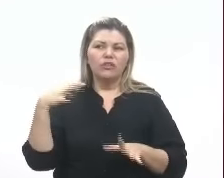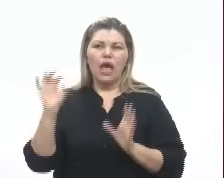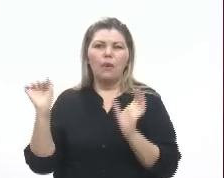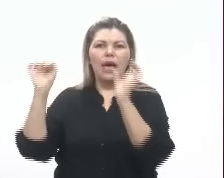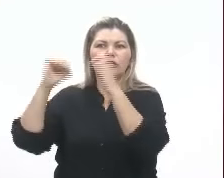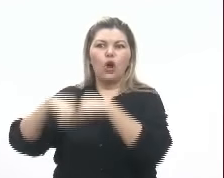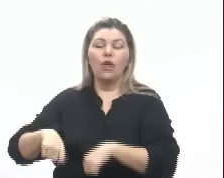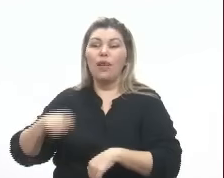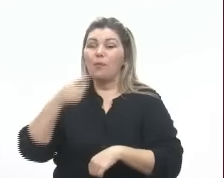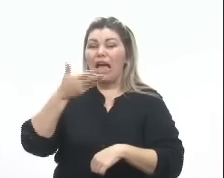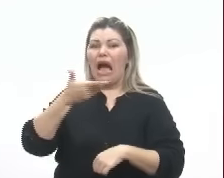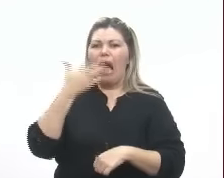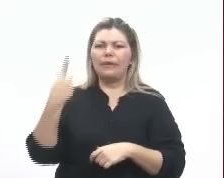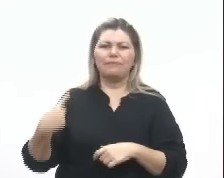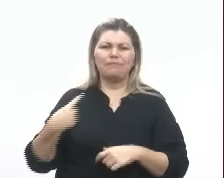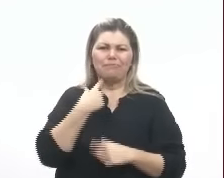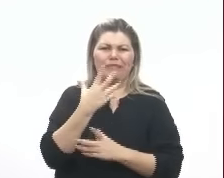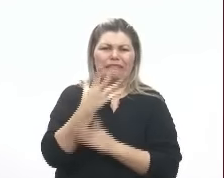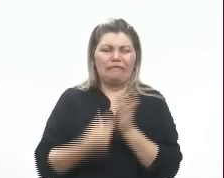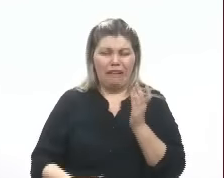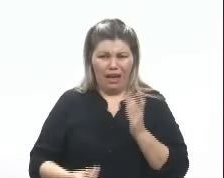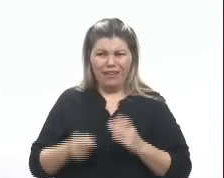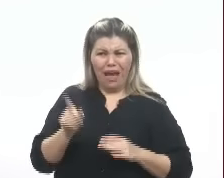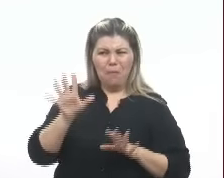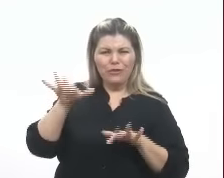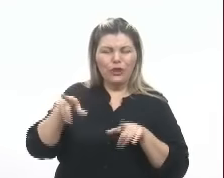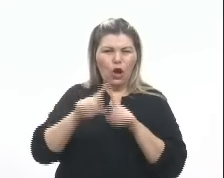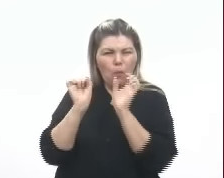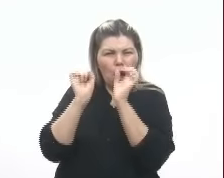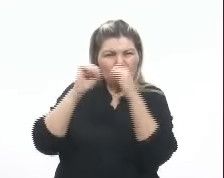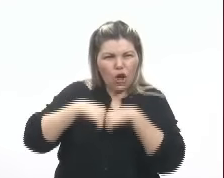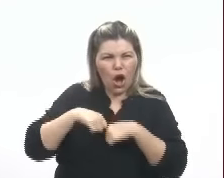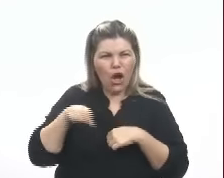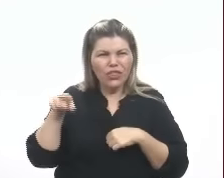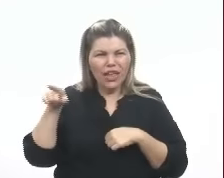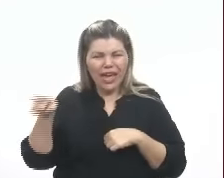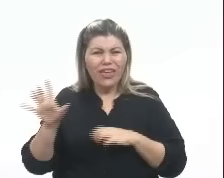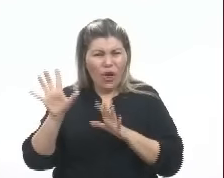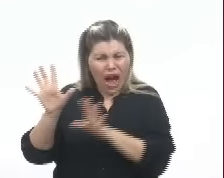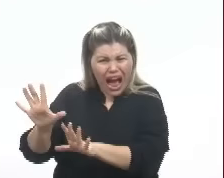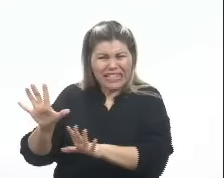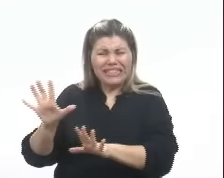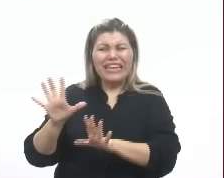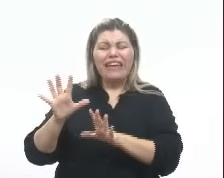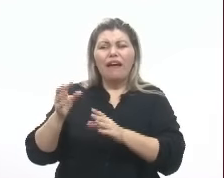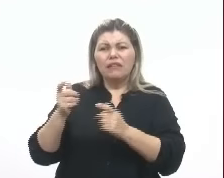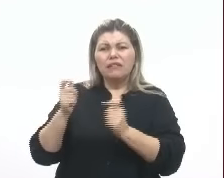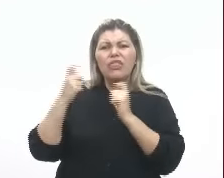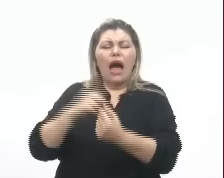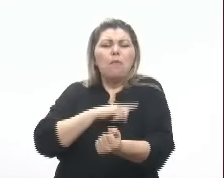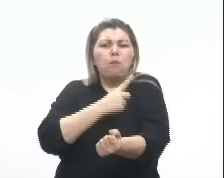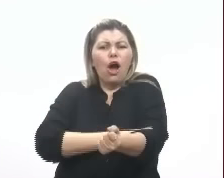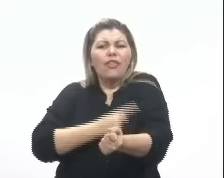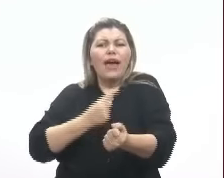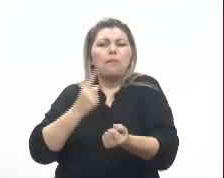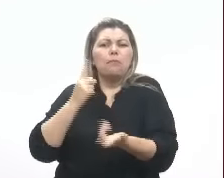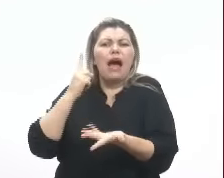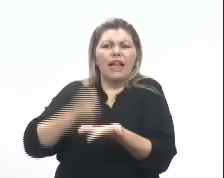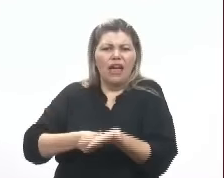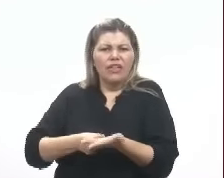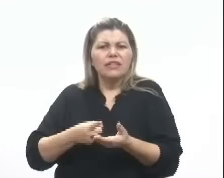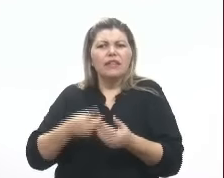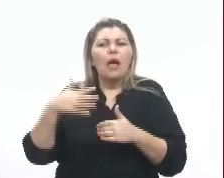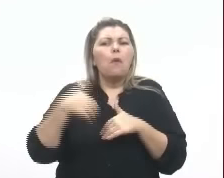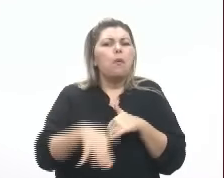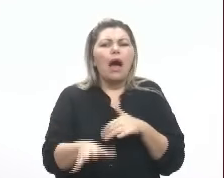nos cae. ¿Y ustedes creen que esa persona que está agazapada, qué va a hacer con el sistema educativo del país? ¿Qué va a hacer con la